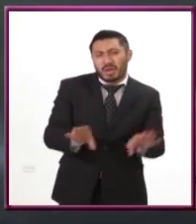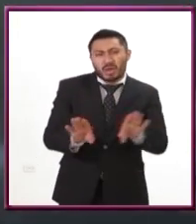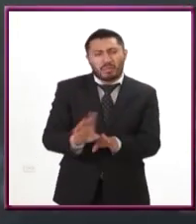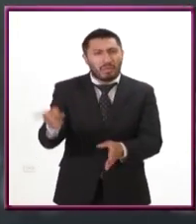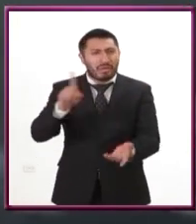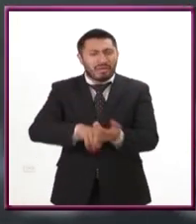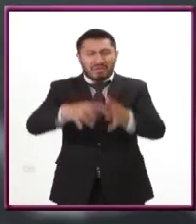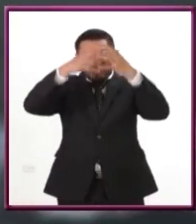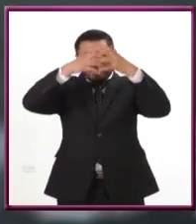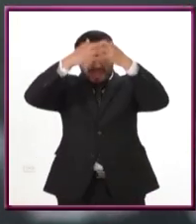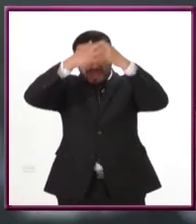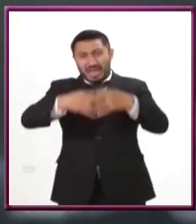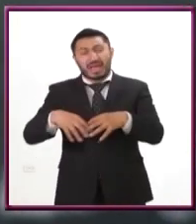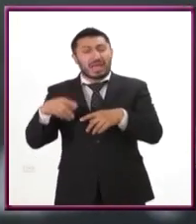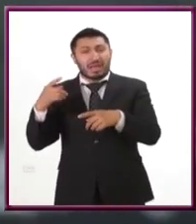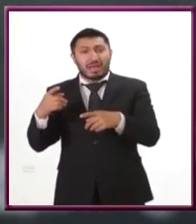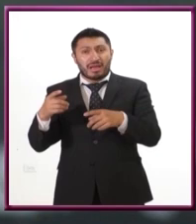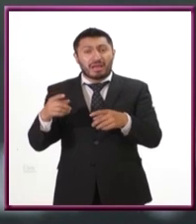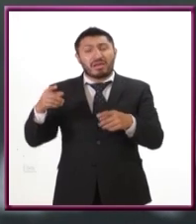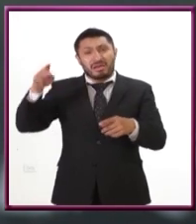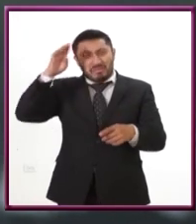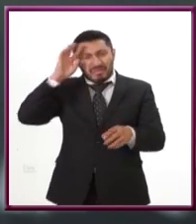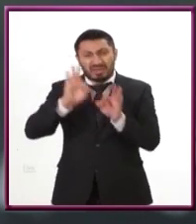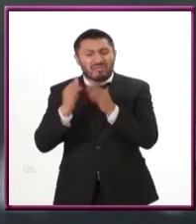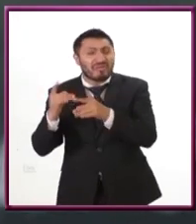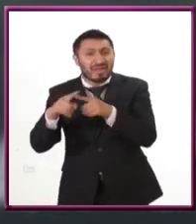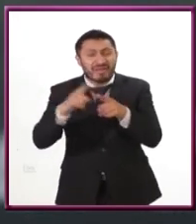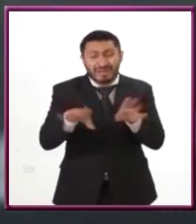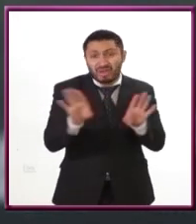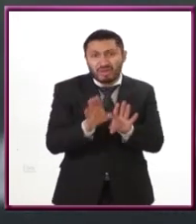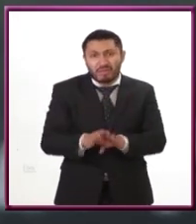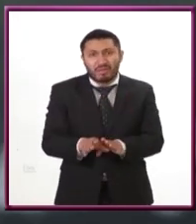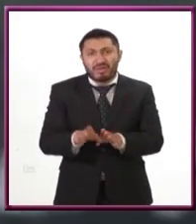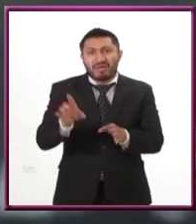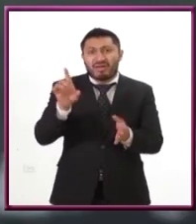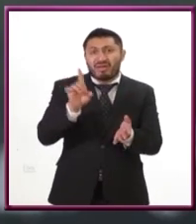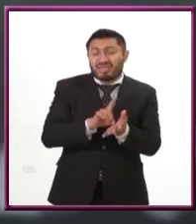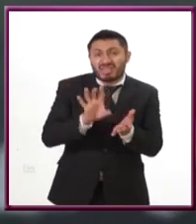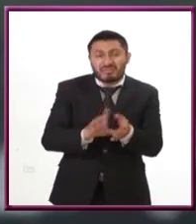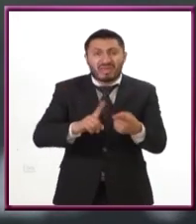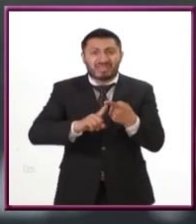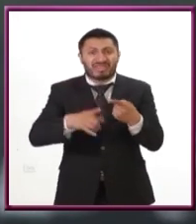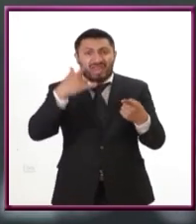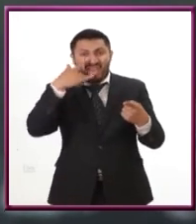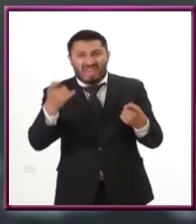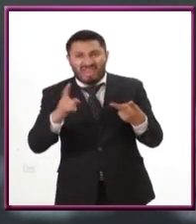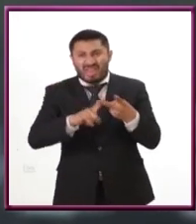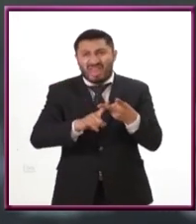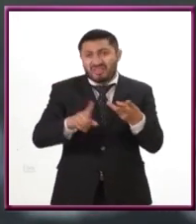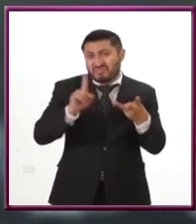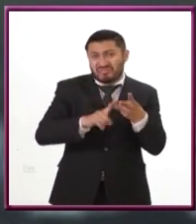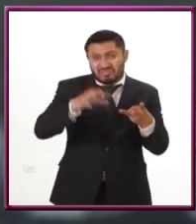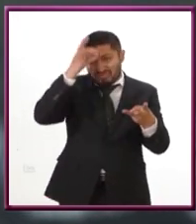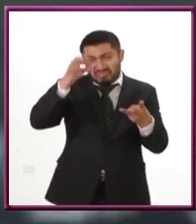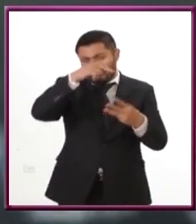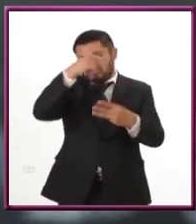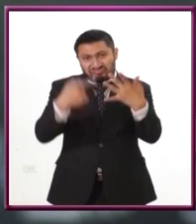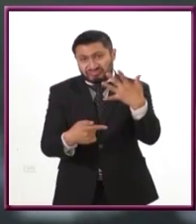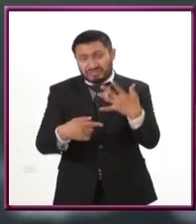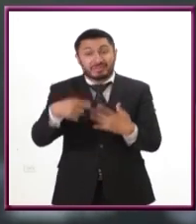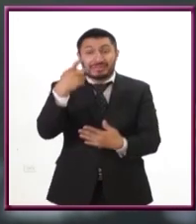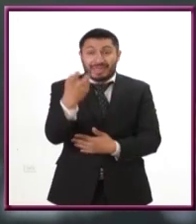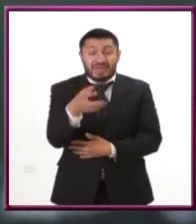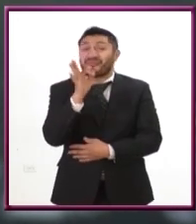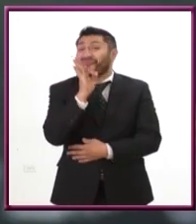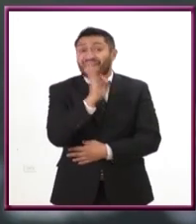que tener un cerebro que se expresa de forma atípica significa ser deficiente, raro o incapacitado.